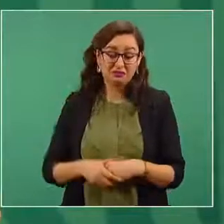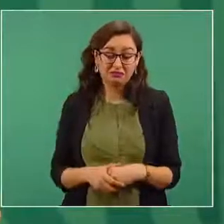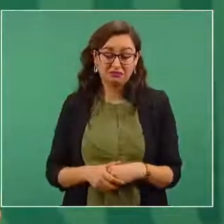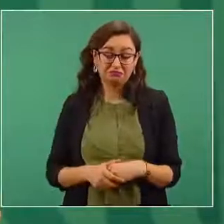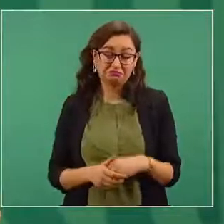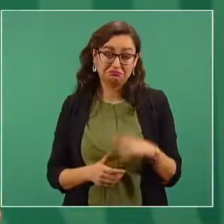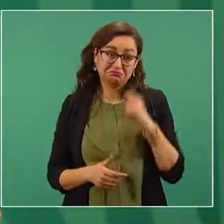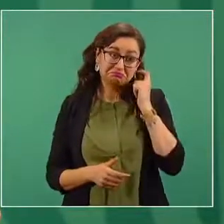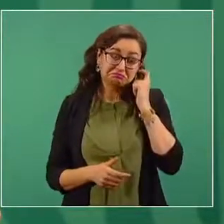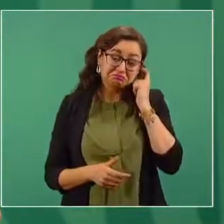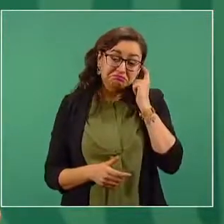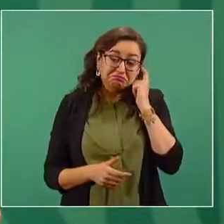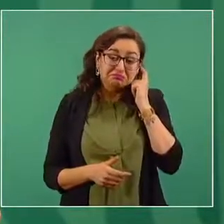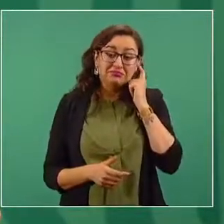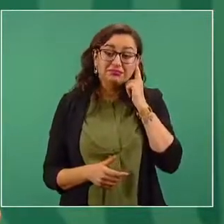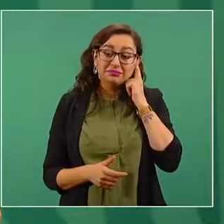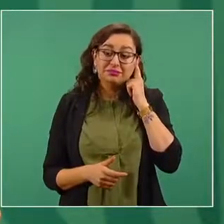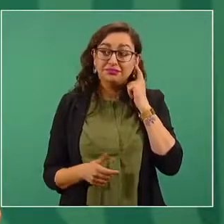diferencias, ¿no?,